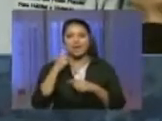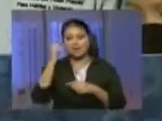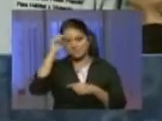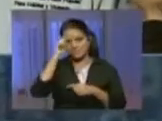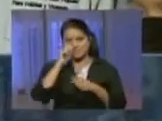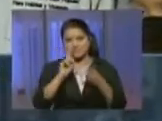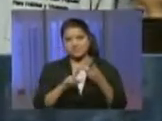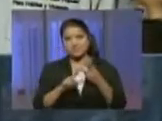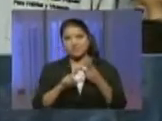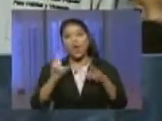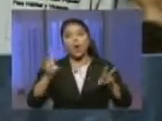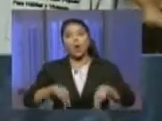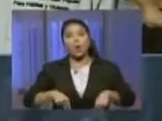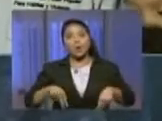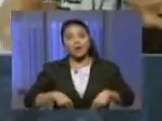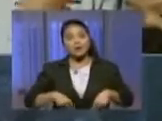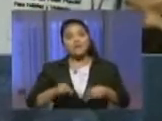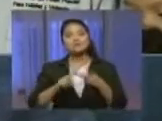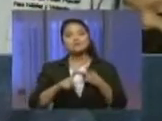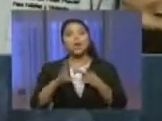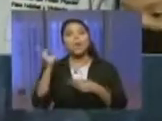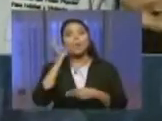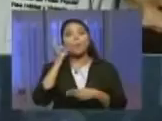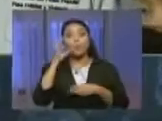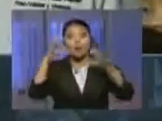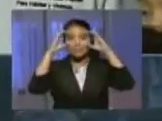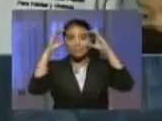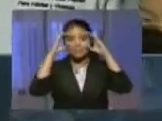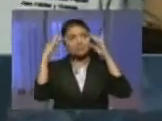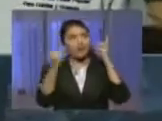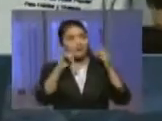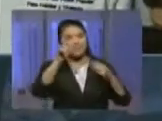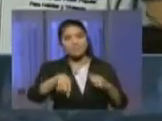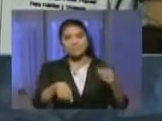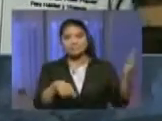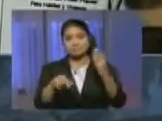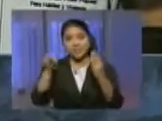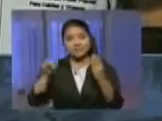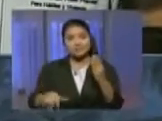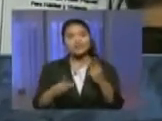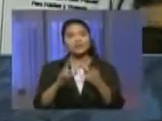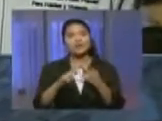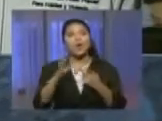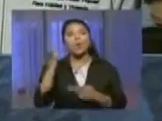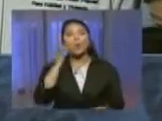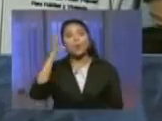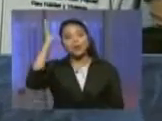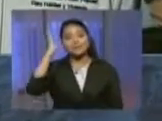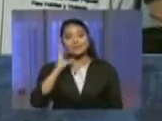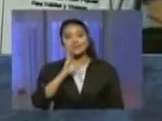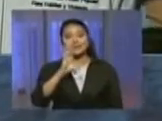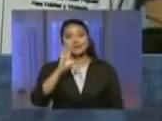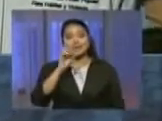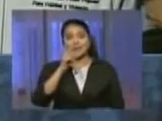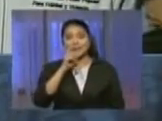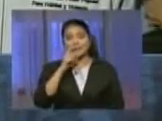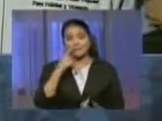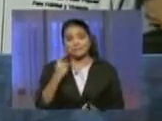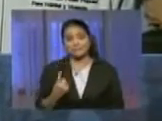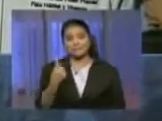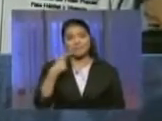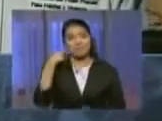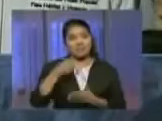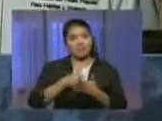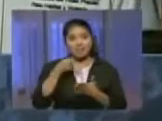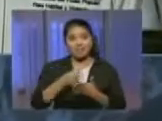camarada compañera del Rodríguez también está por aquí doñ flores de maduro primera combatiente